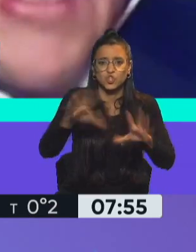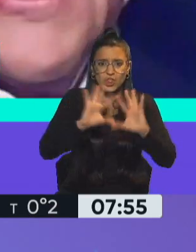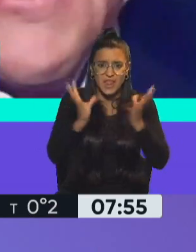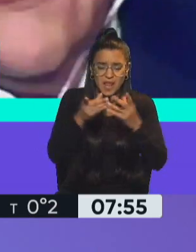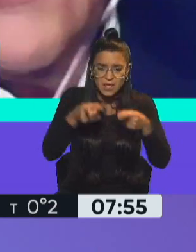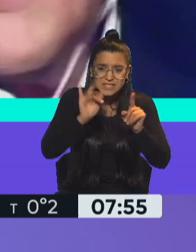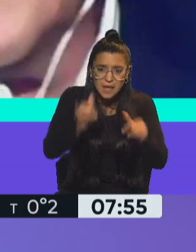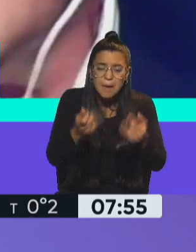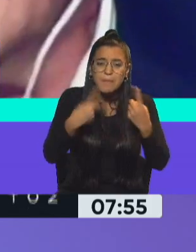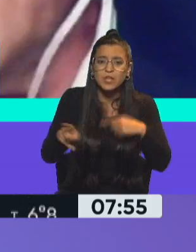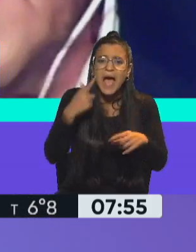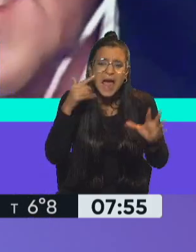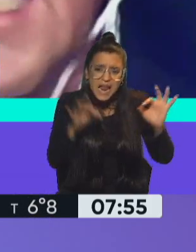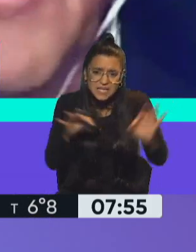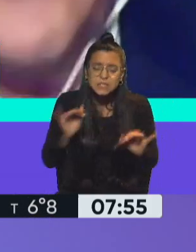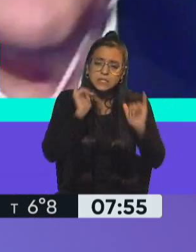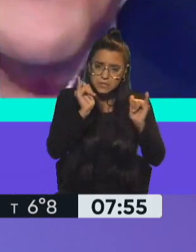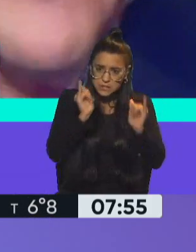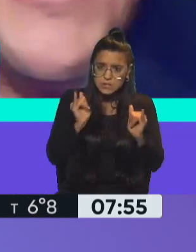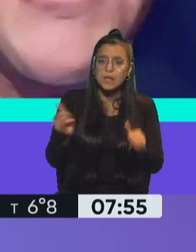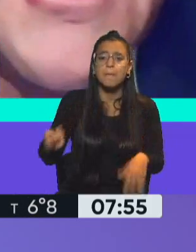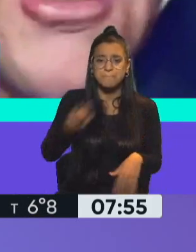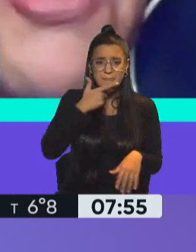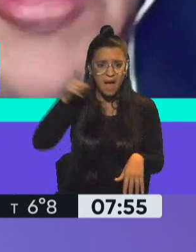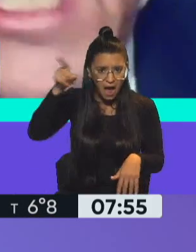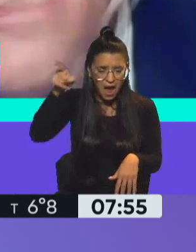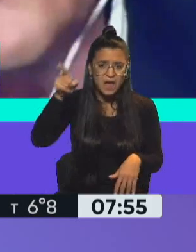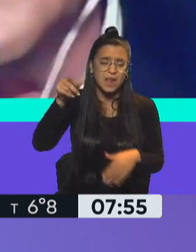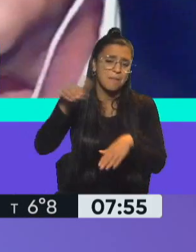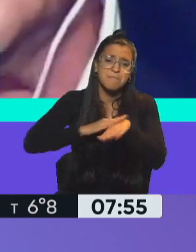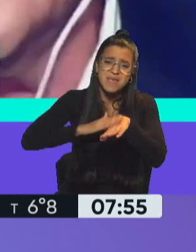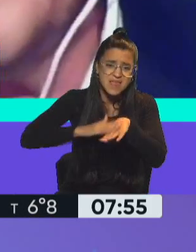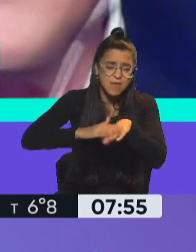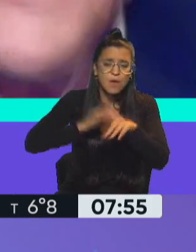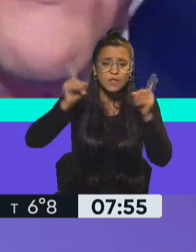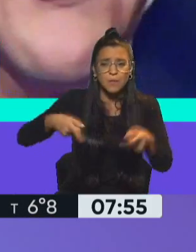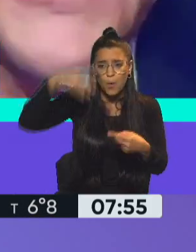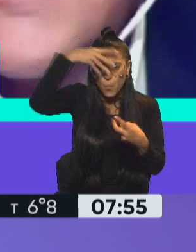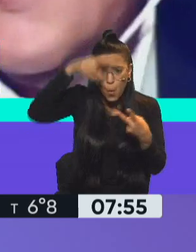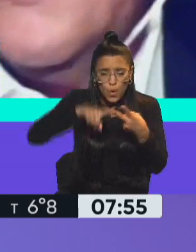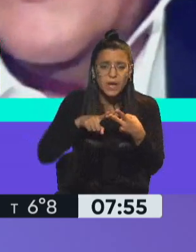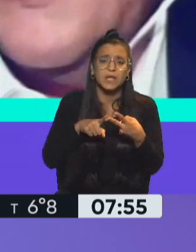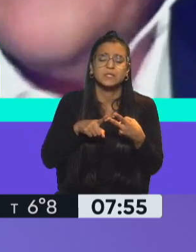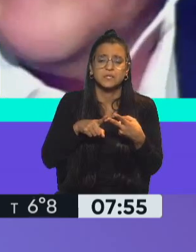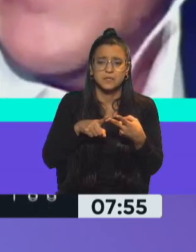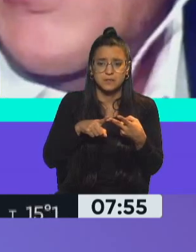estaba analizando que sí, que le cabe al propio Mauricio Macri como mínimo y a Patricia Bullrich